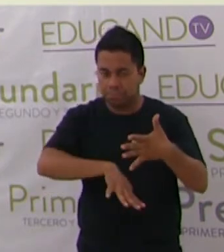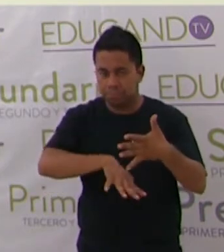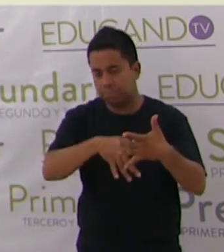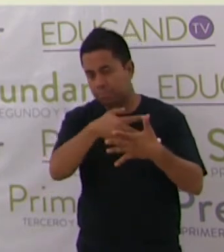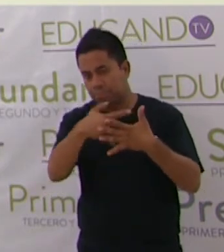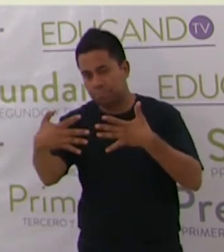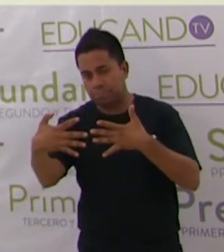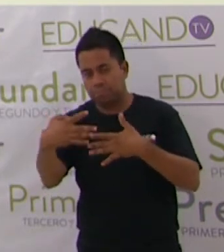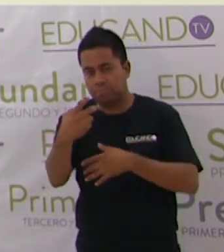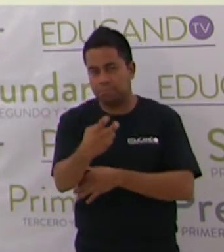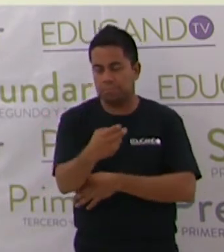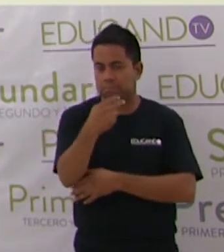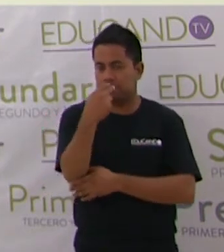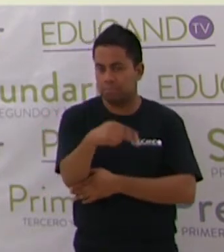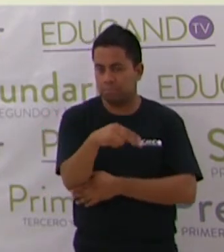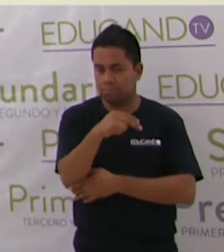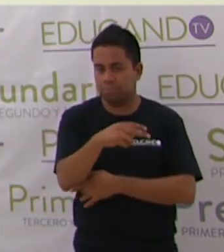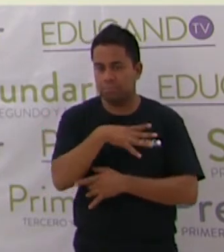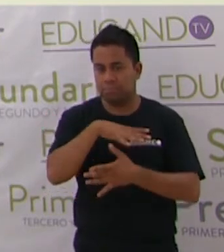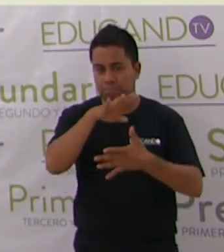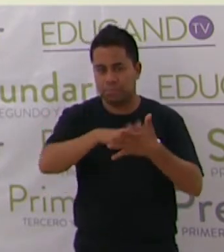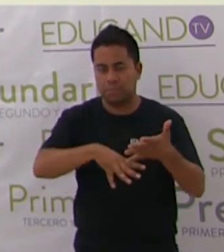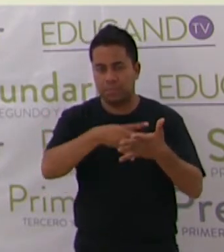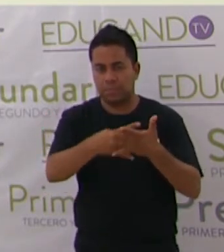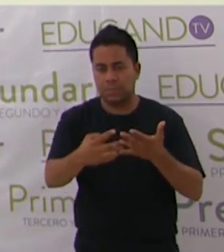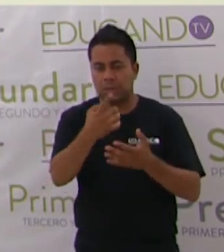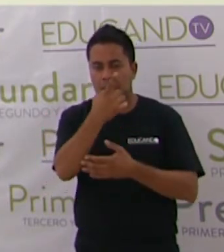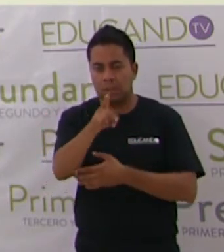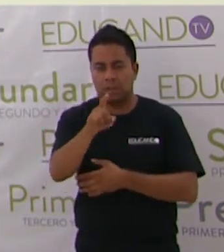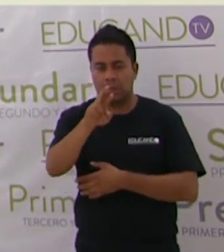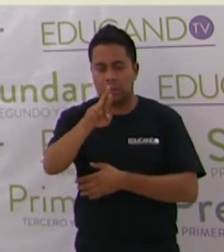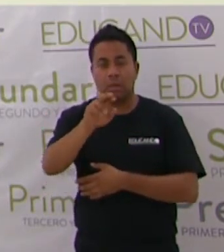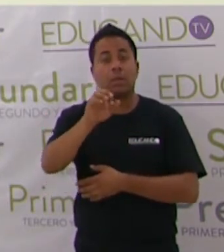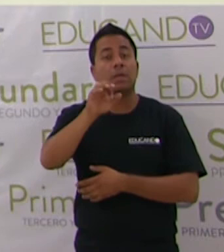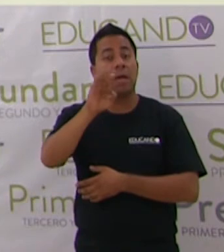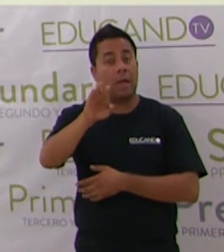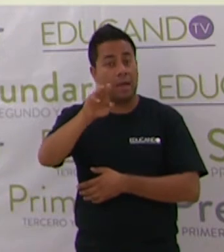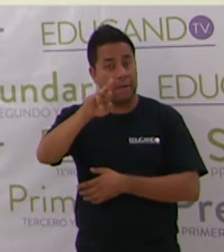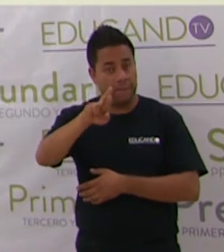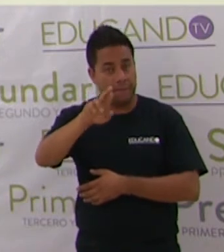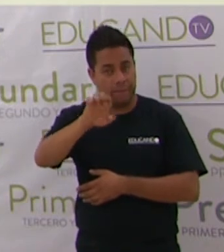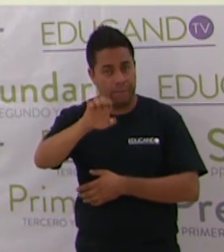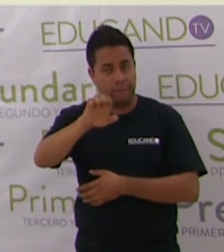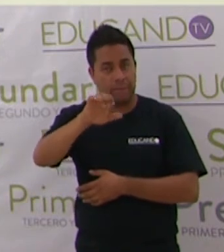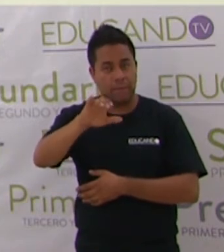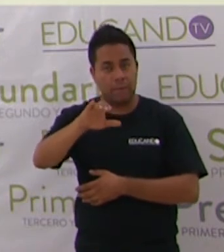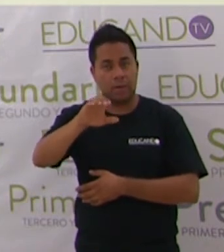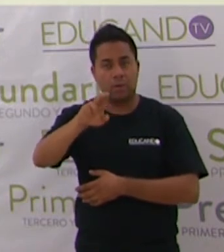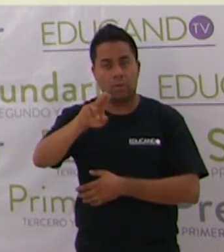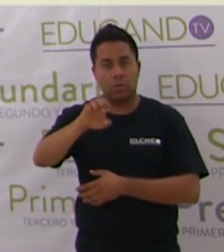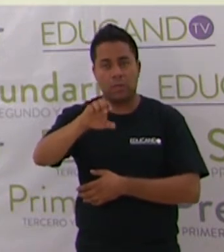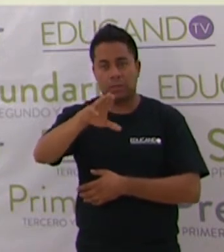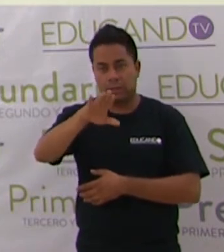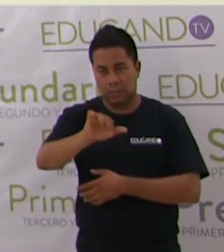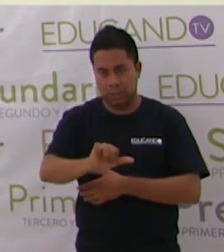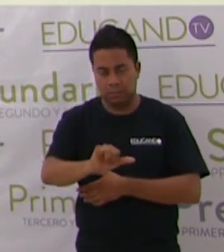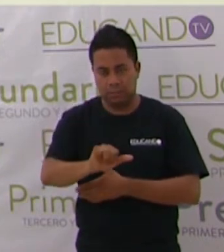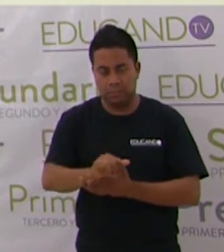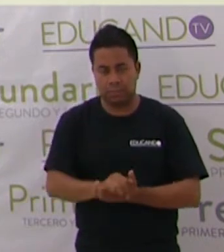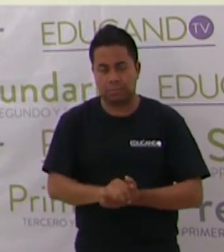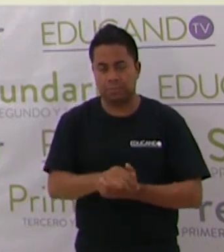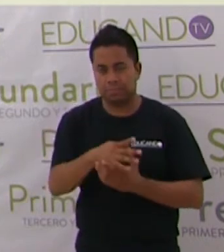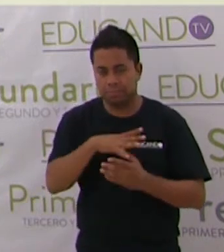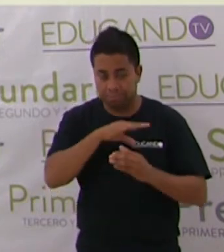se llama tabla de frecuencias. En ese van a encontrar,